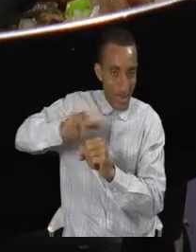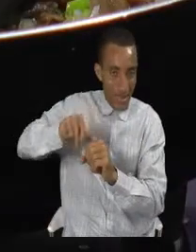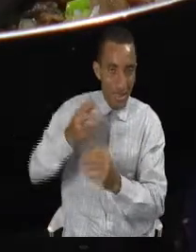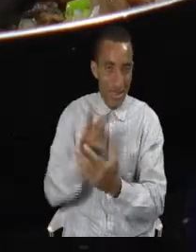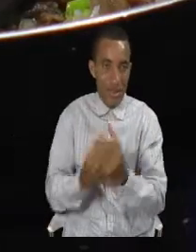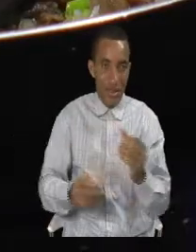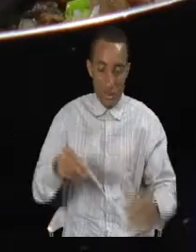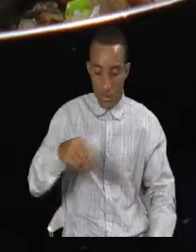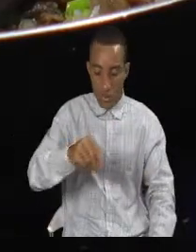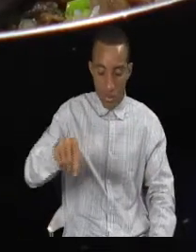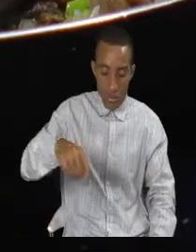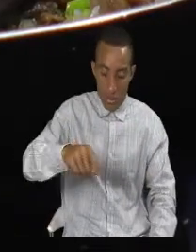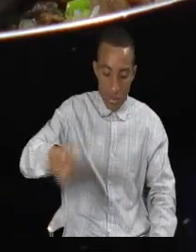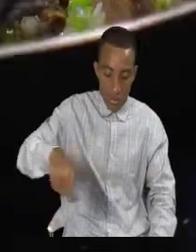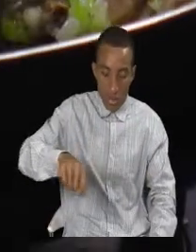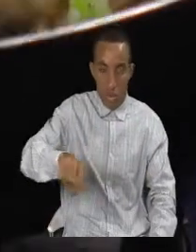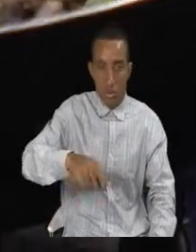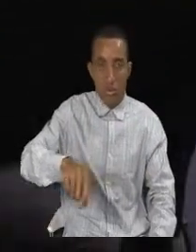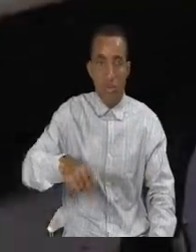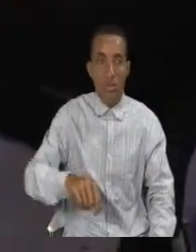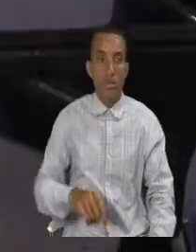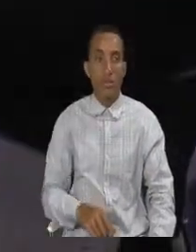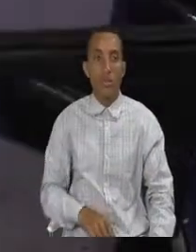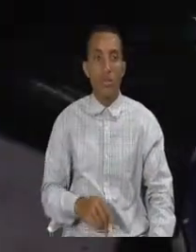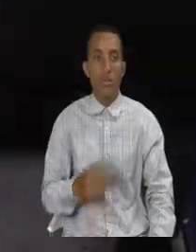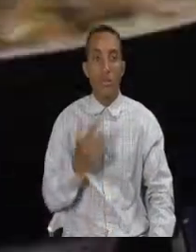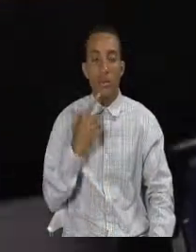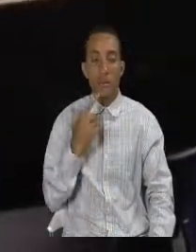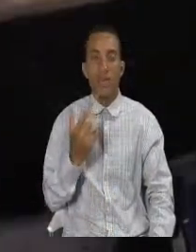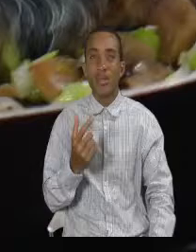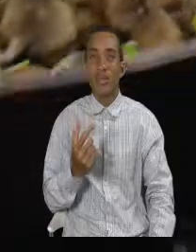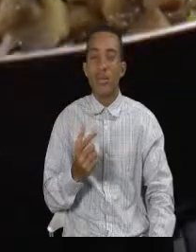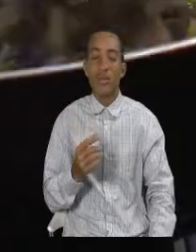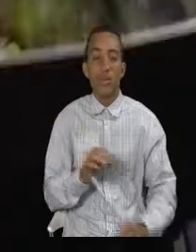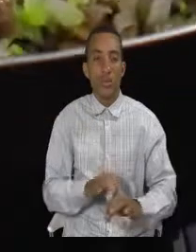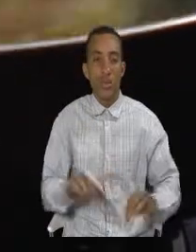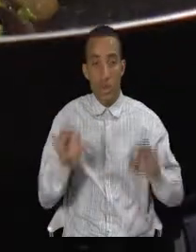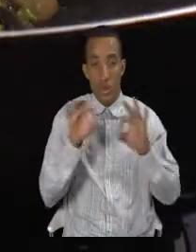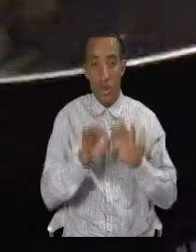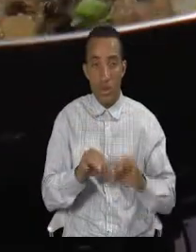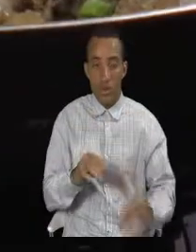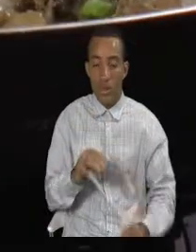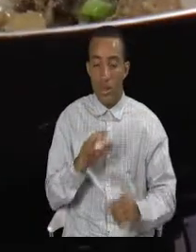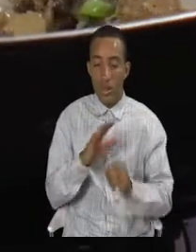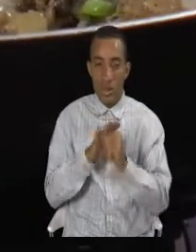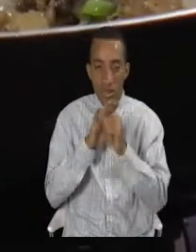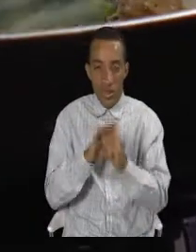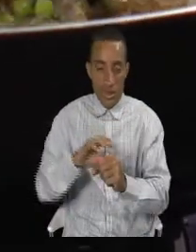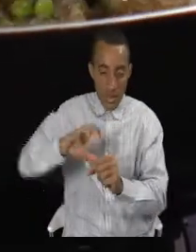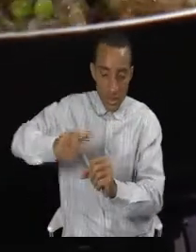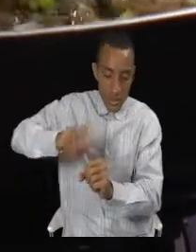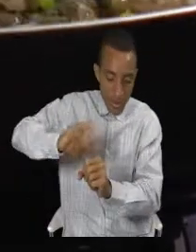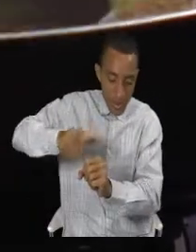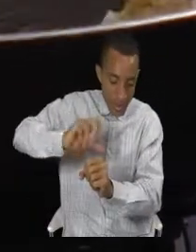Algo básico para mí es la pimienta y el ajo en la cocina. Me gusta